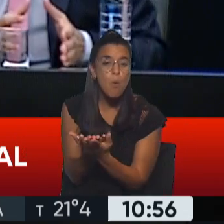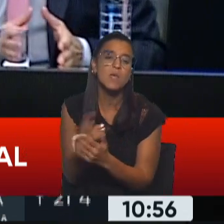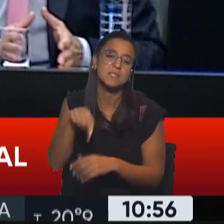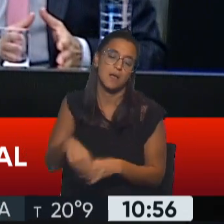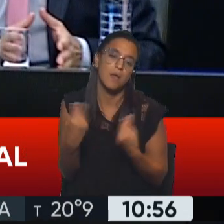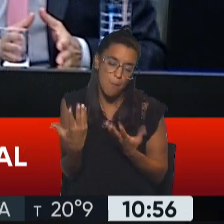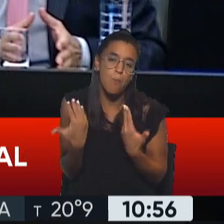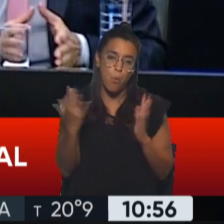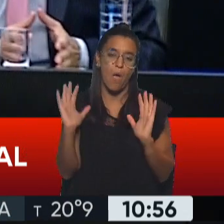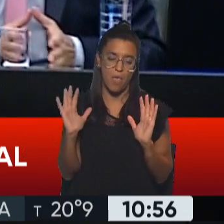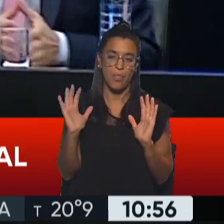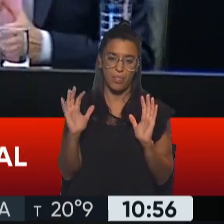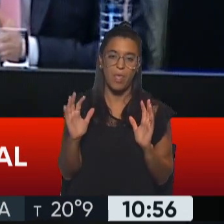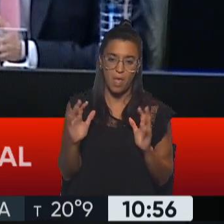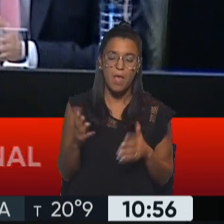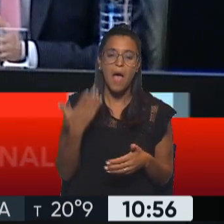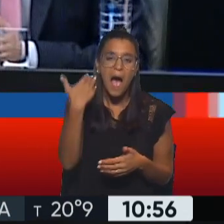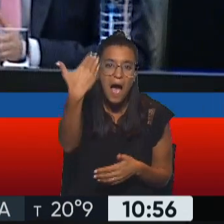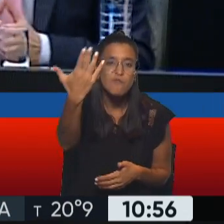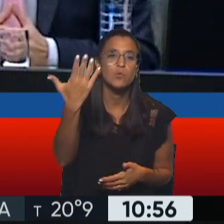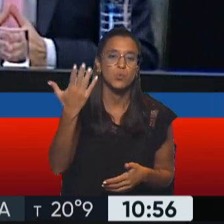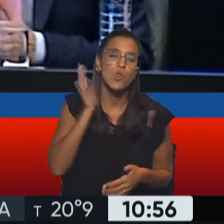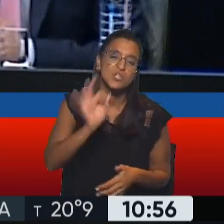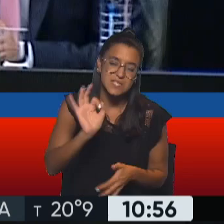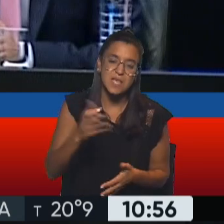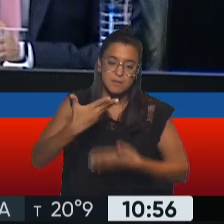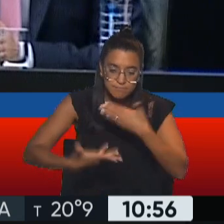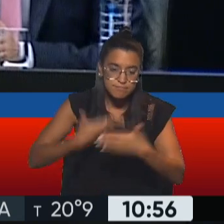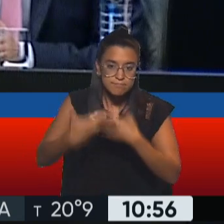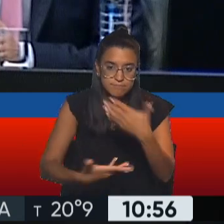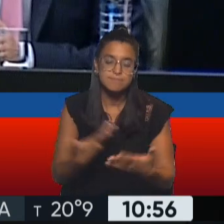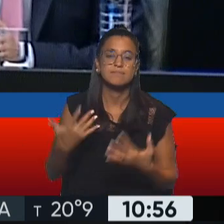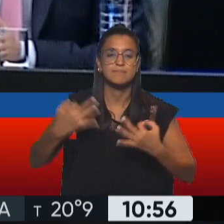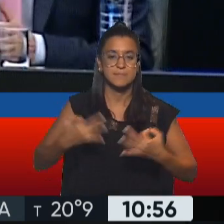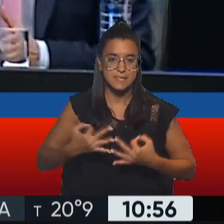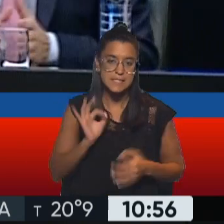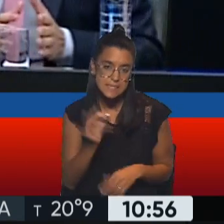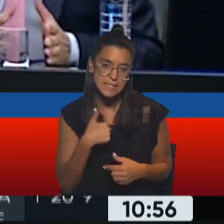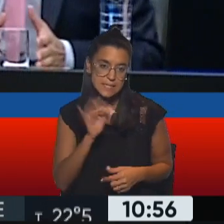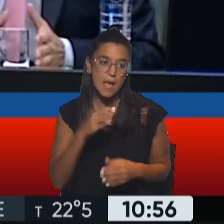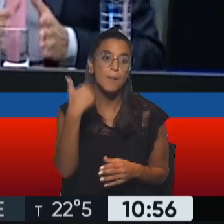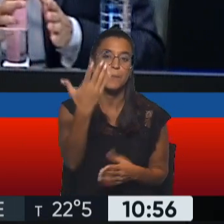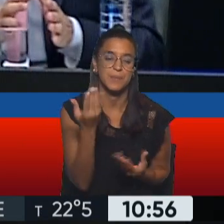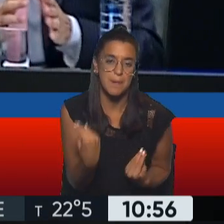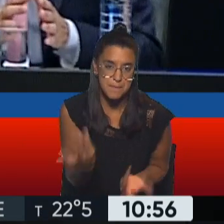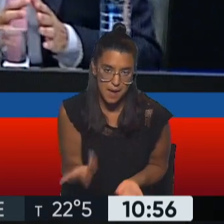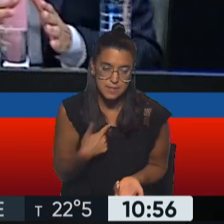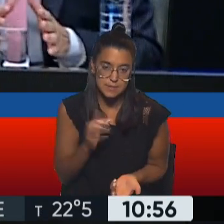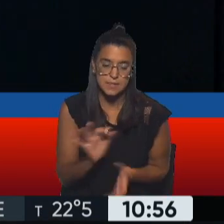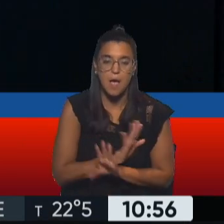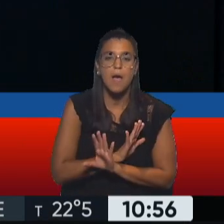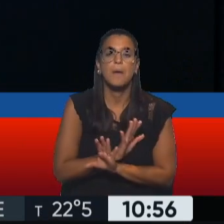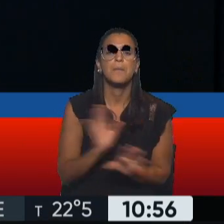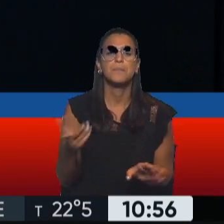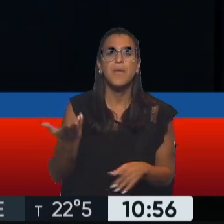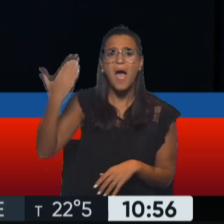que permite dar más previsibilidad, permite dar más certidumbre y salir de un lugar